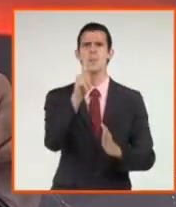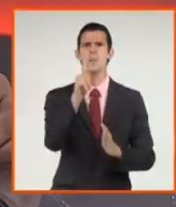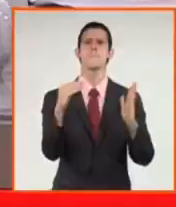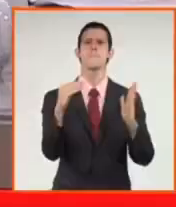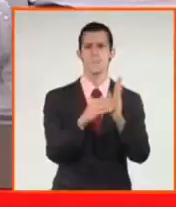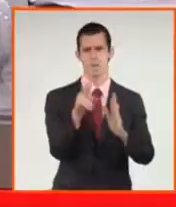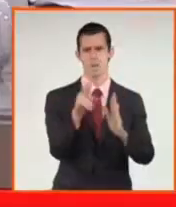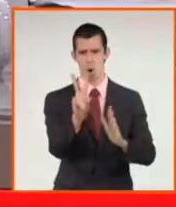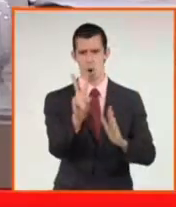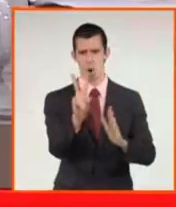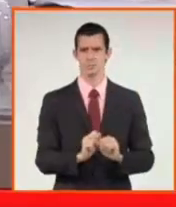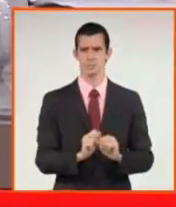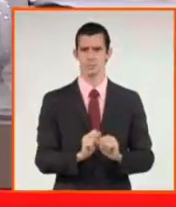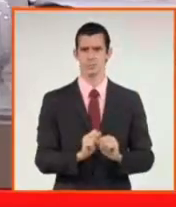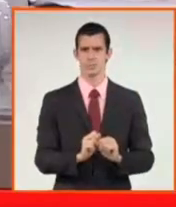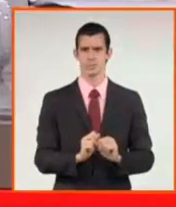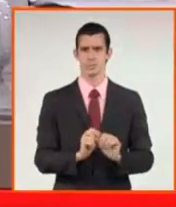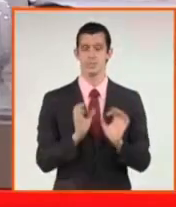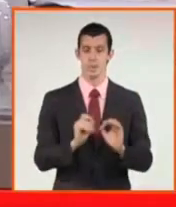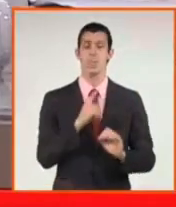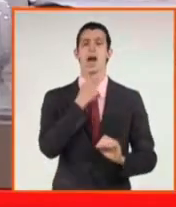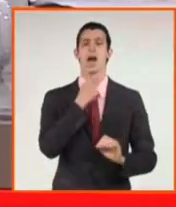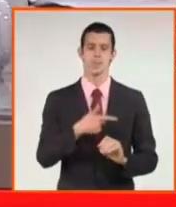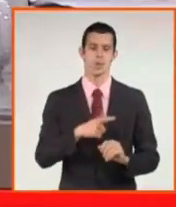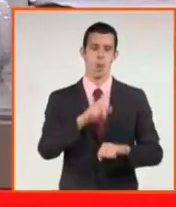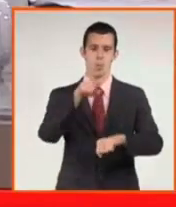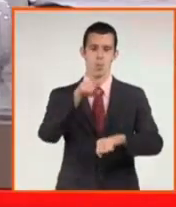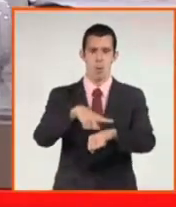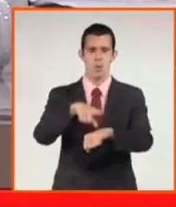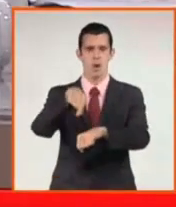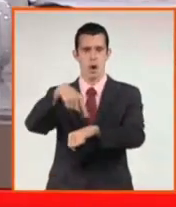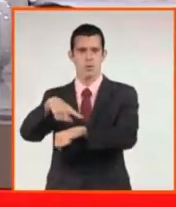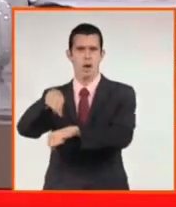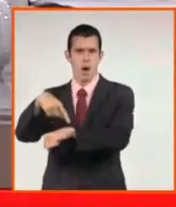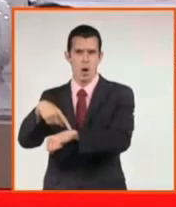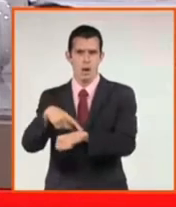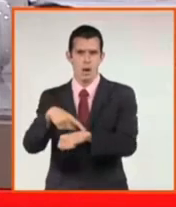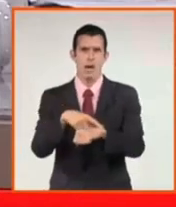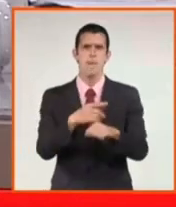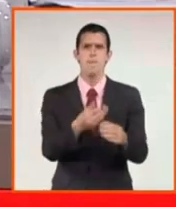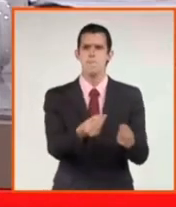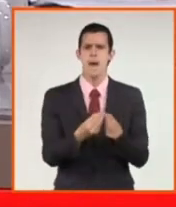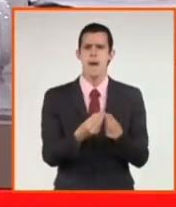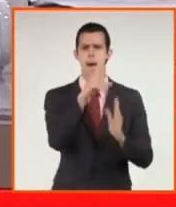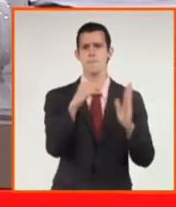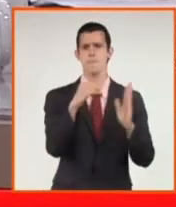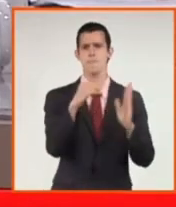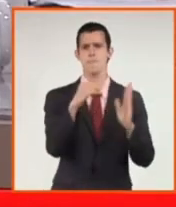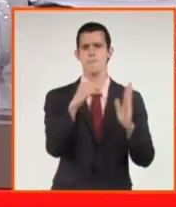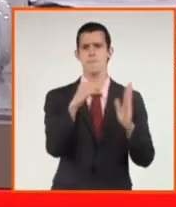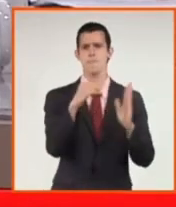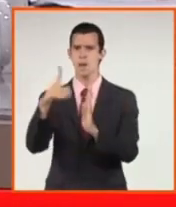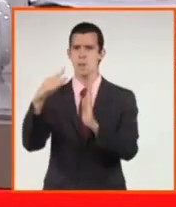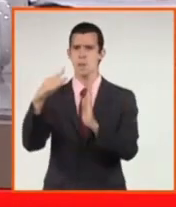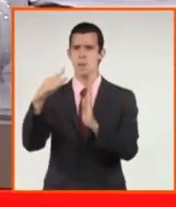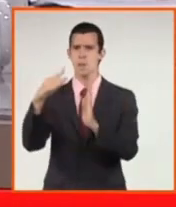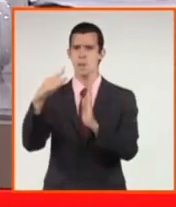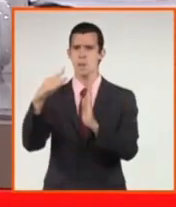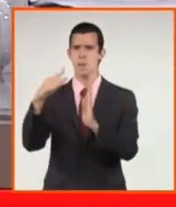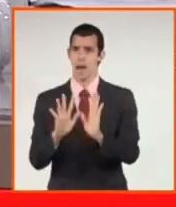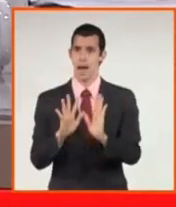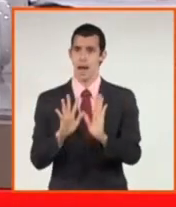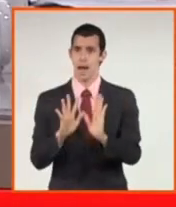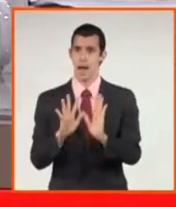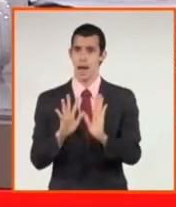para ver las tablas que quizá nos pueden ayudar a que las personas puedan entender un poco lo que estamos hablando pero pero estamos hablando de beneficio todos los meses